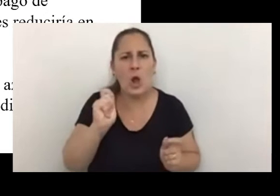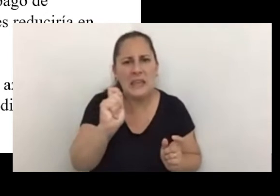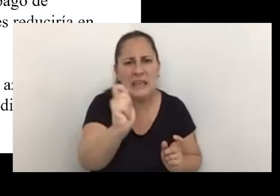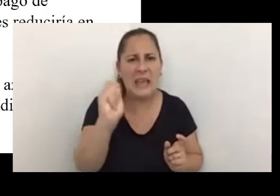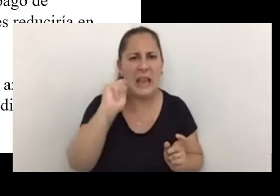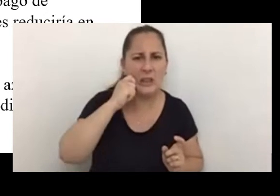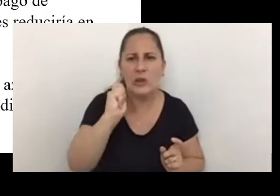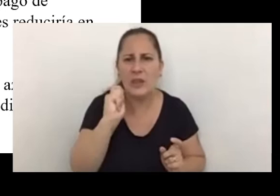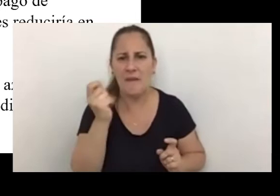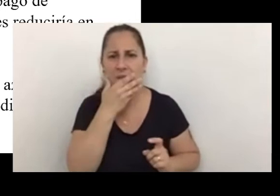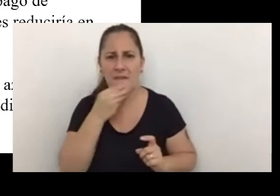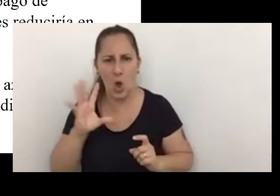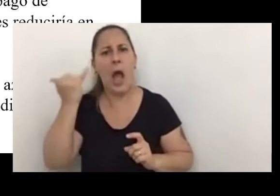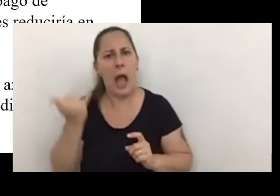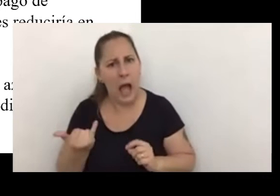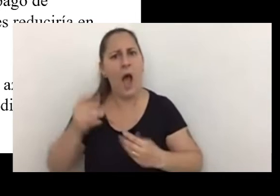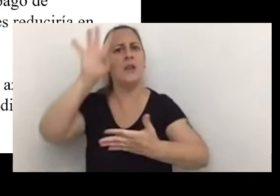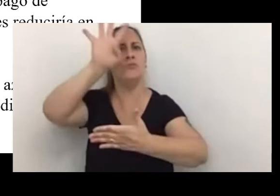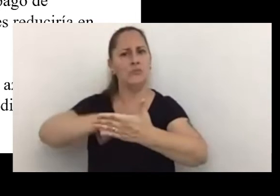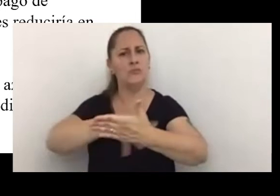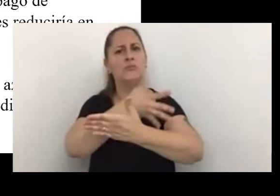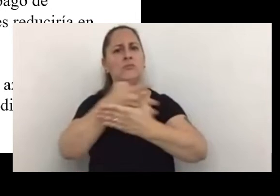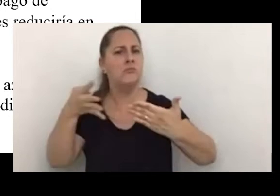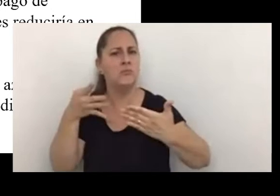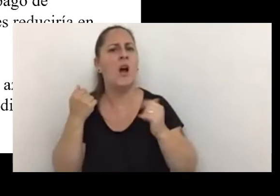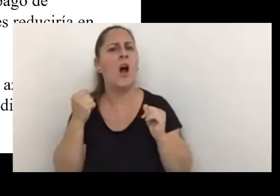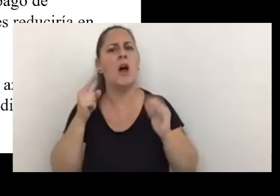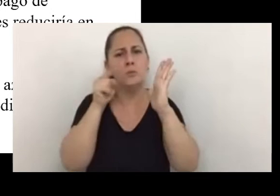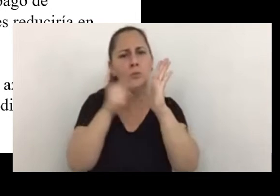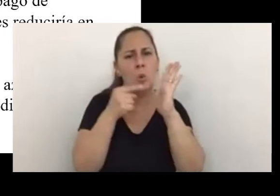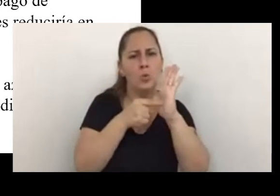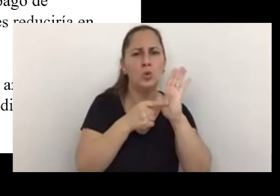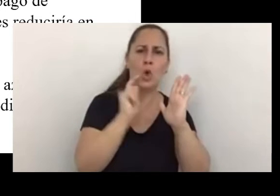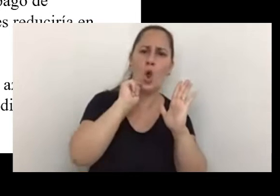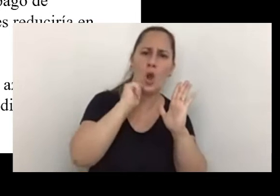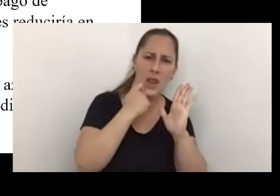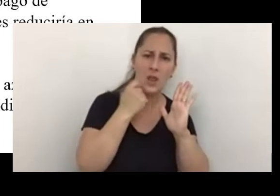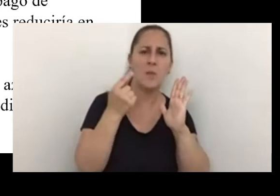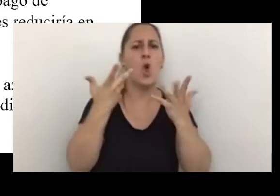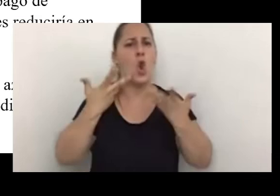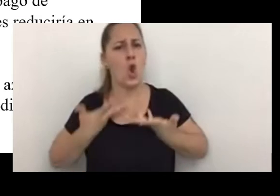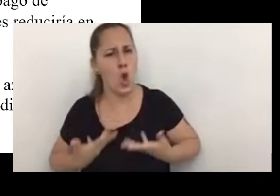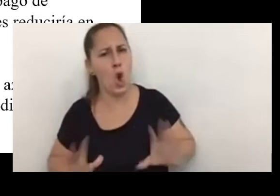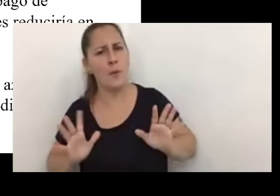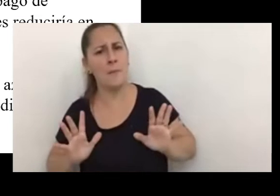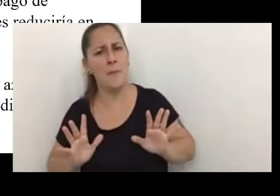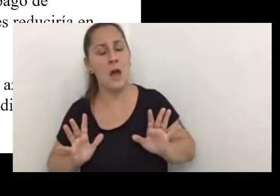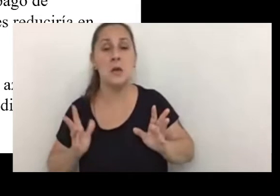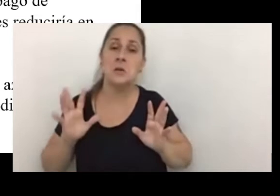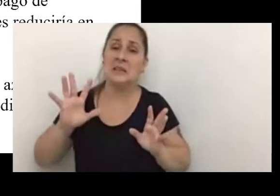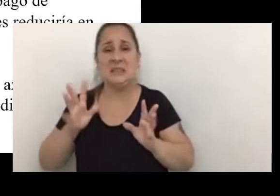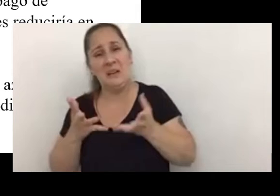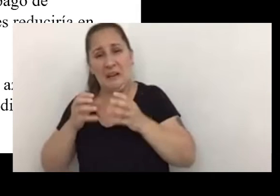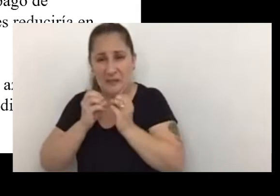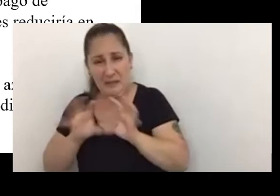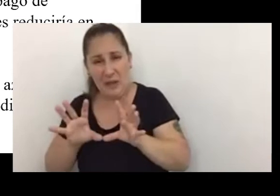hay tablas donde se los va a calificar como apuestos, normales, medianamente feos y